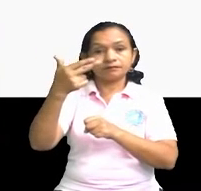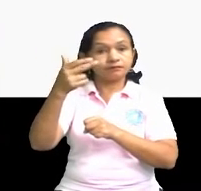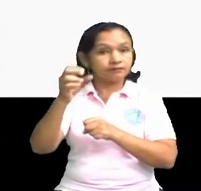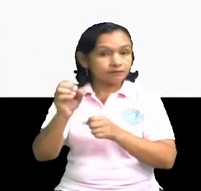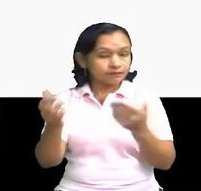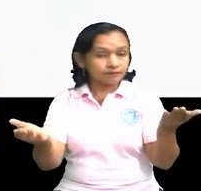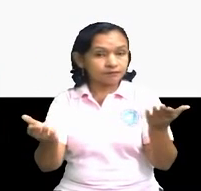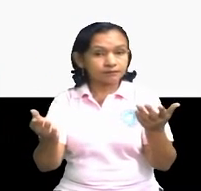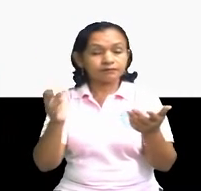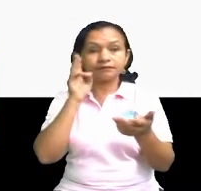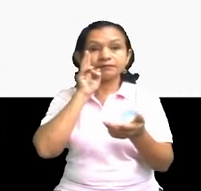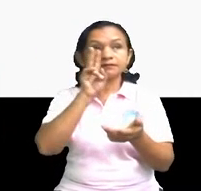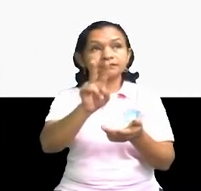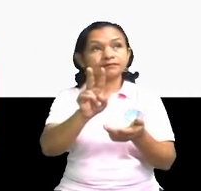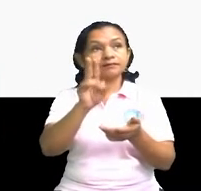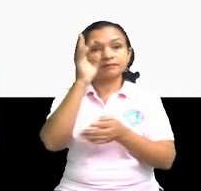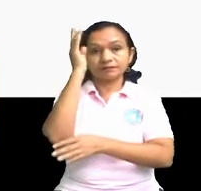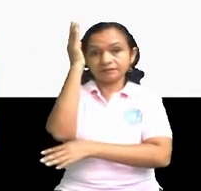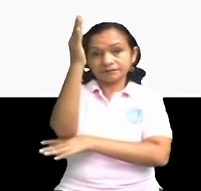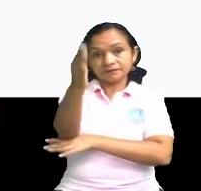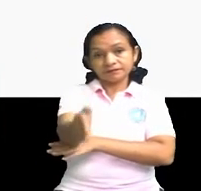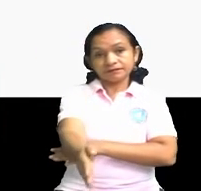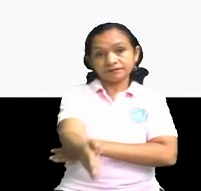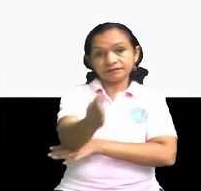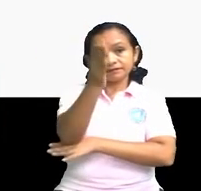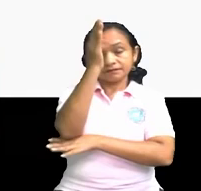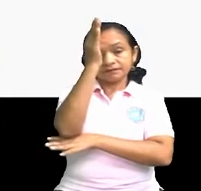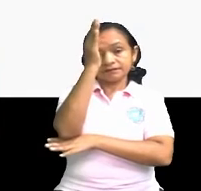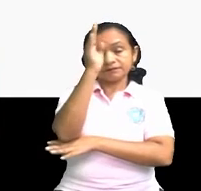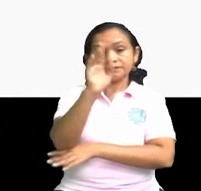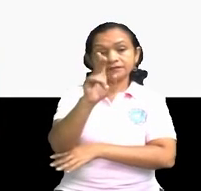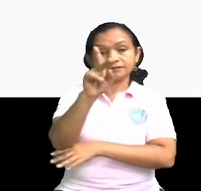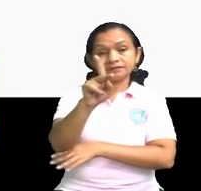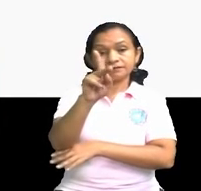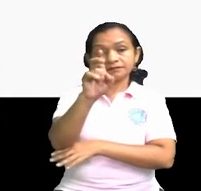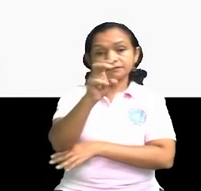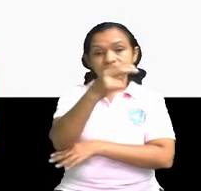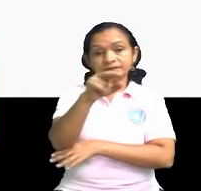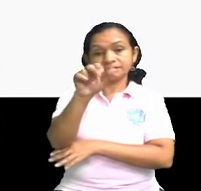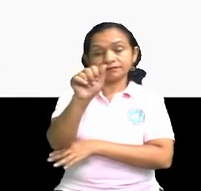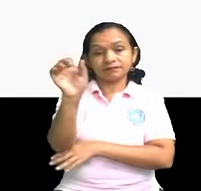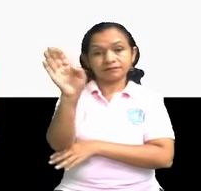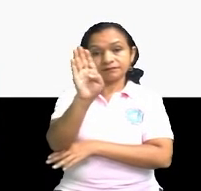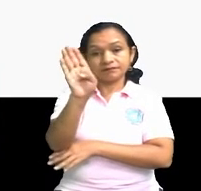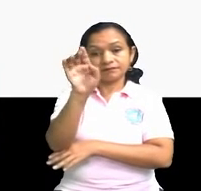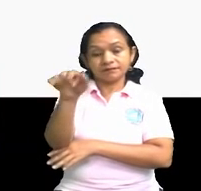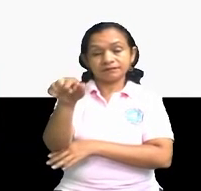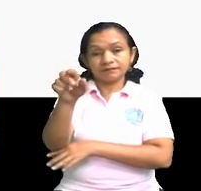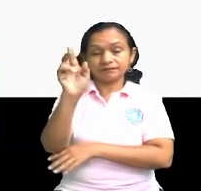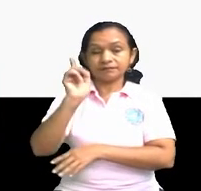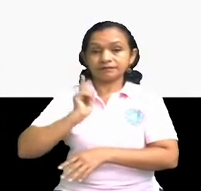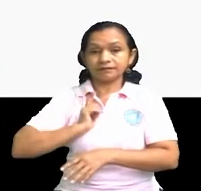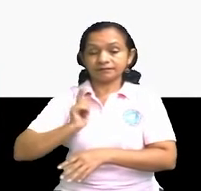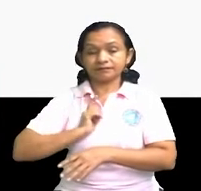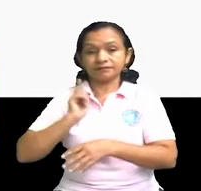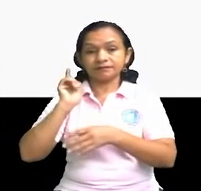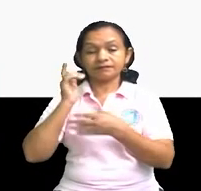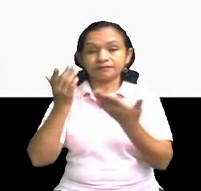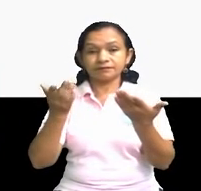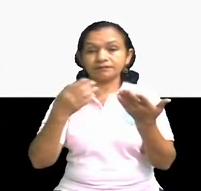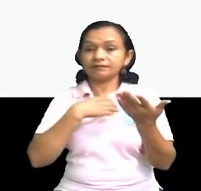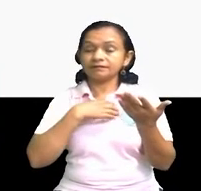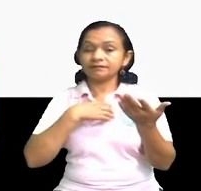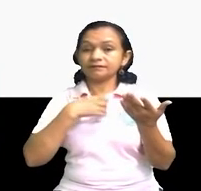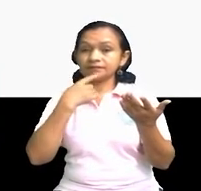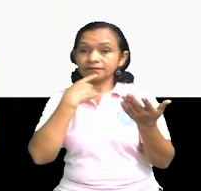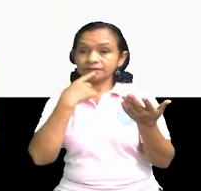es, bueno, el puesto fronterizo de Peña Blanca, nos tenemos las opiniones de